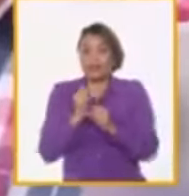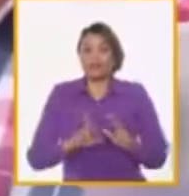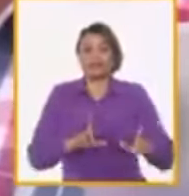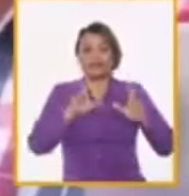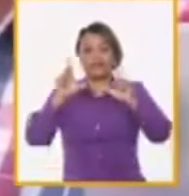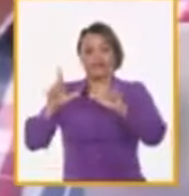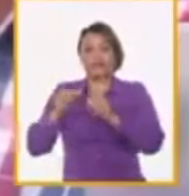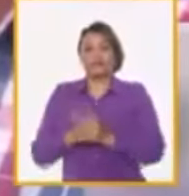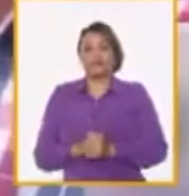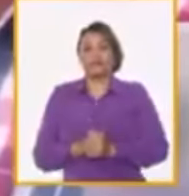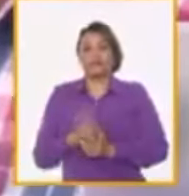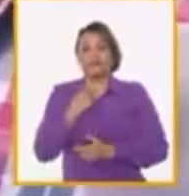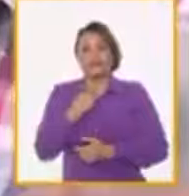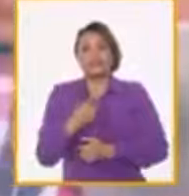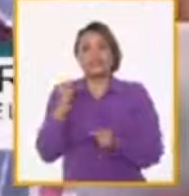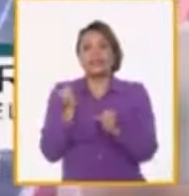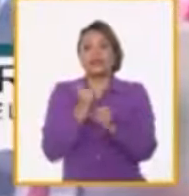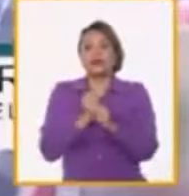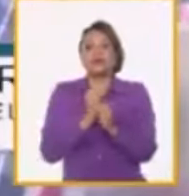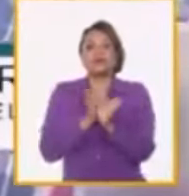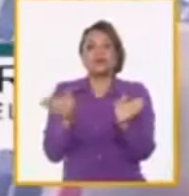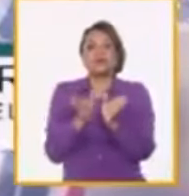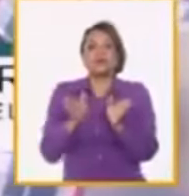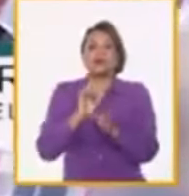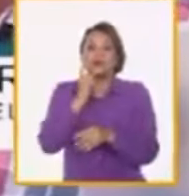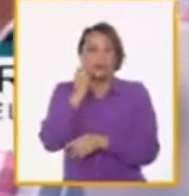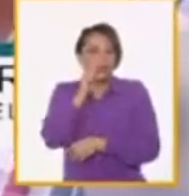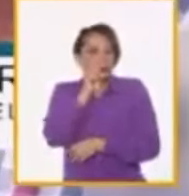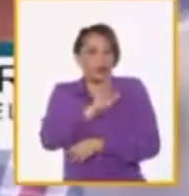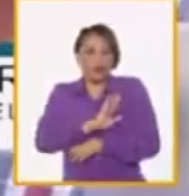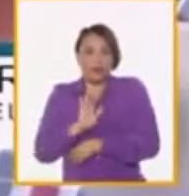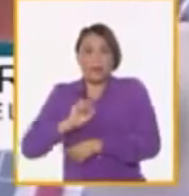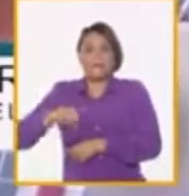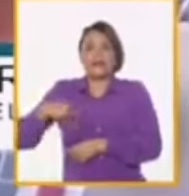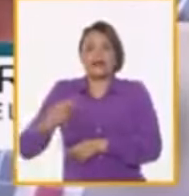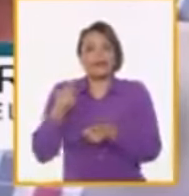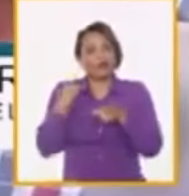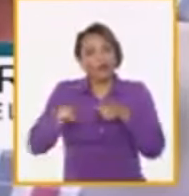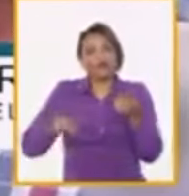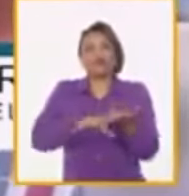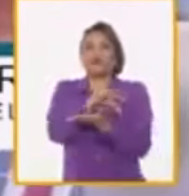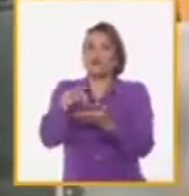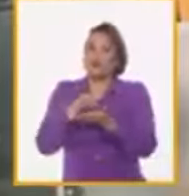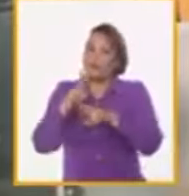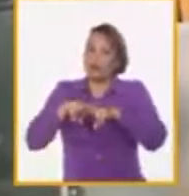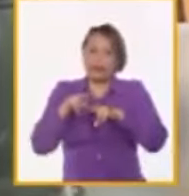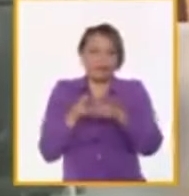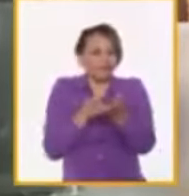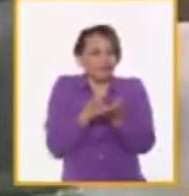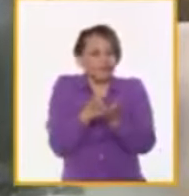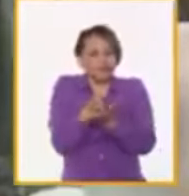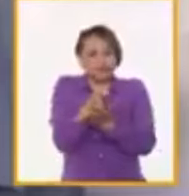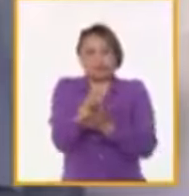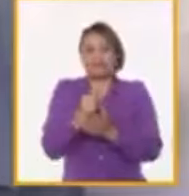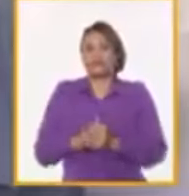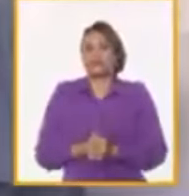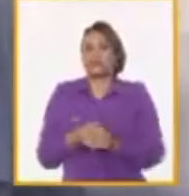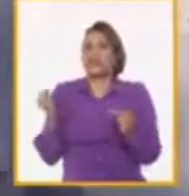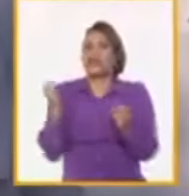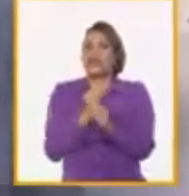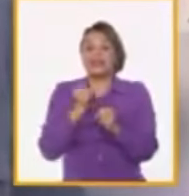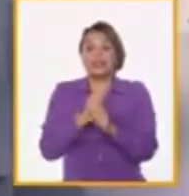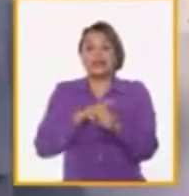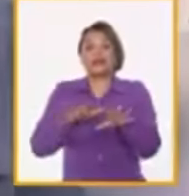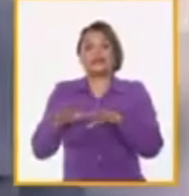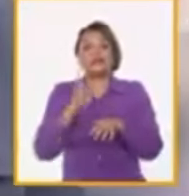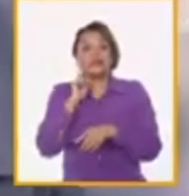terminado este trabajo en San Miguel, pero mañana siguen los trabajos en otros lugares de la capital del país. Son acciones que van,